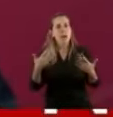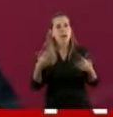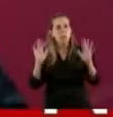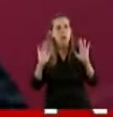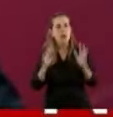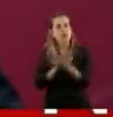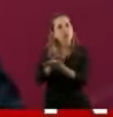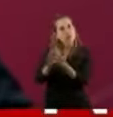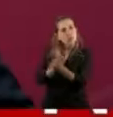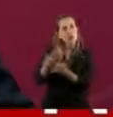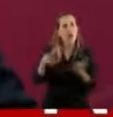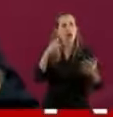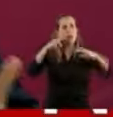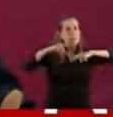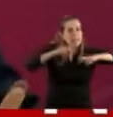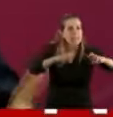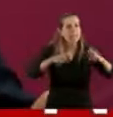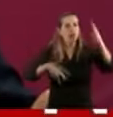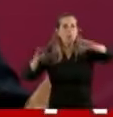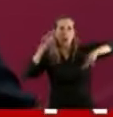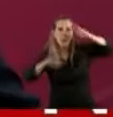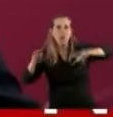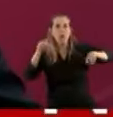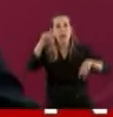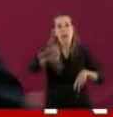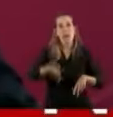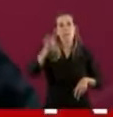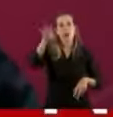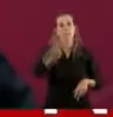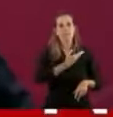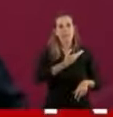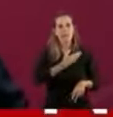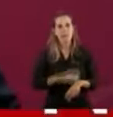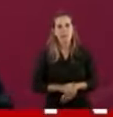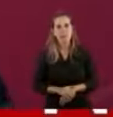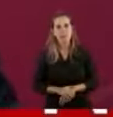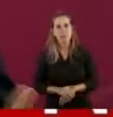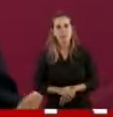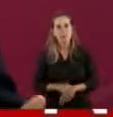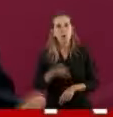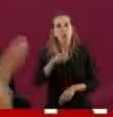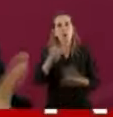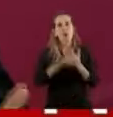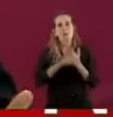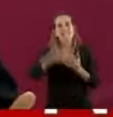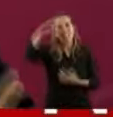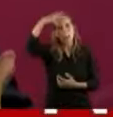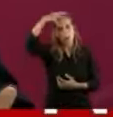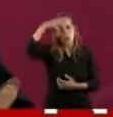poder llevar adelante los procedimientos que tenemos que llevar adelante en la provincia de Santa Fe. Cuando Patricia